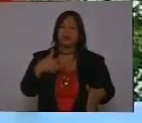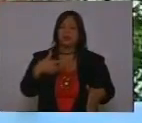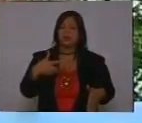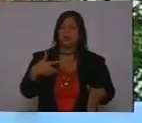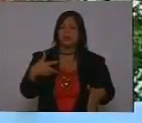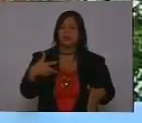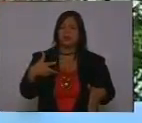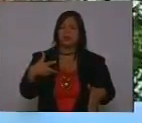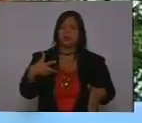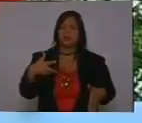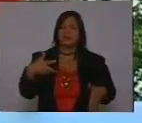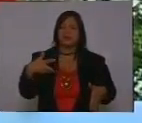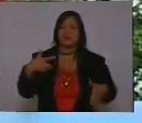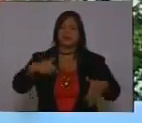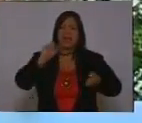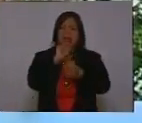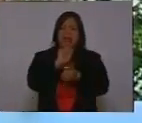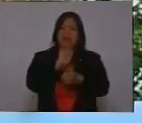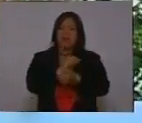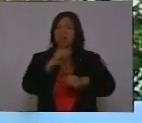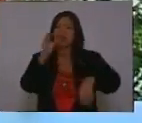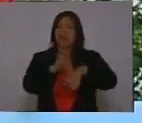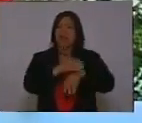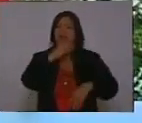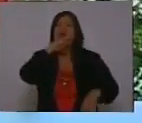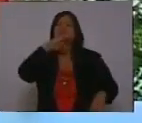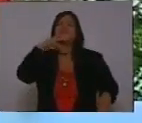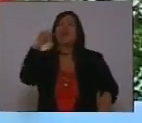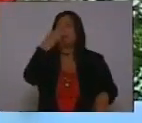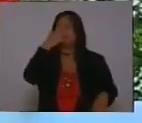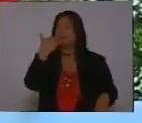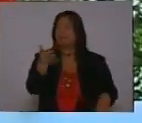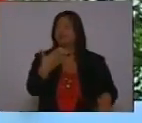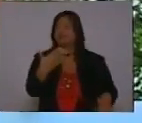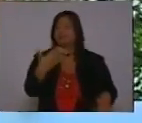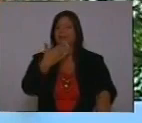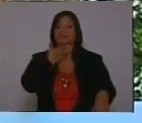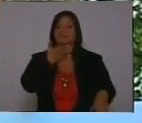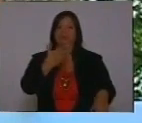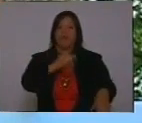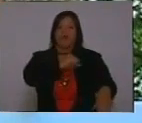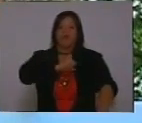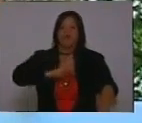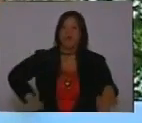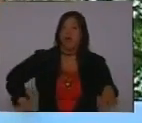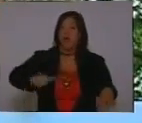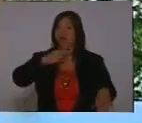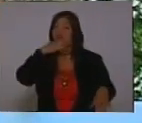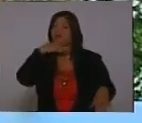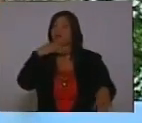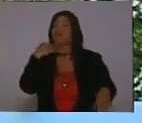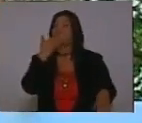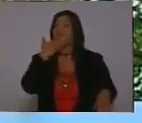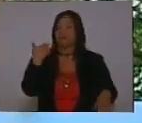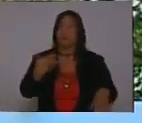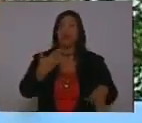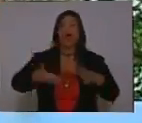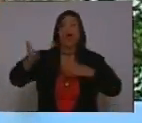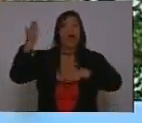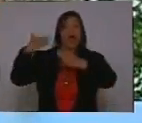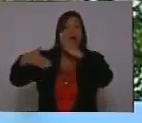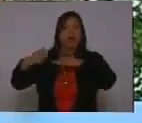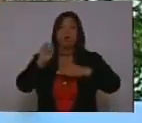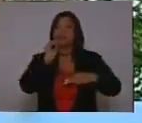los que tenían que ir a la recluta, los vagos, los que tenían que padecer todas las cosas porque el joven antes